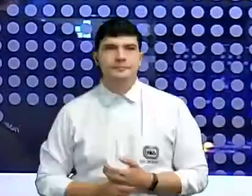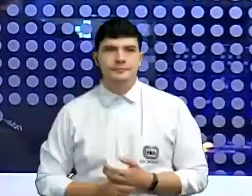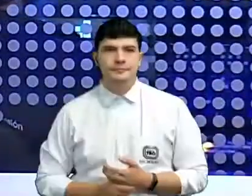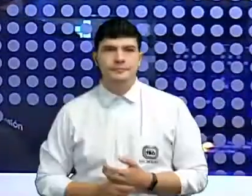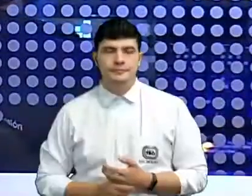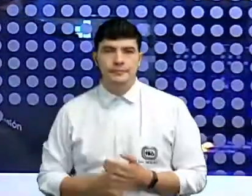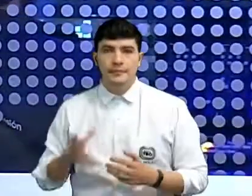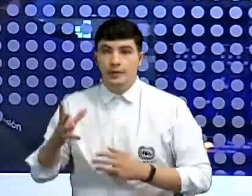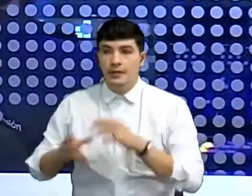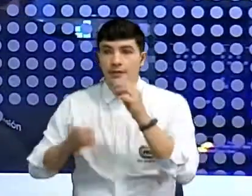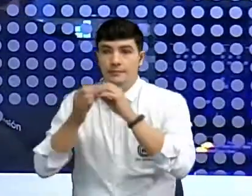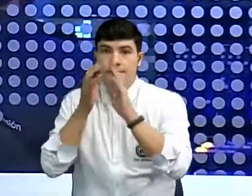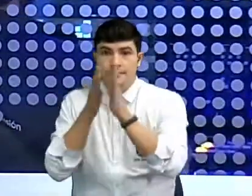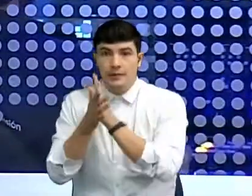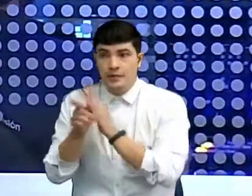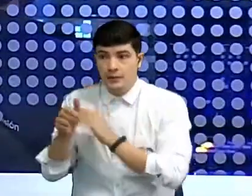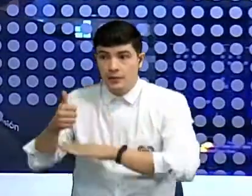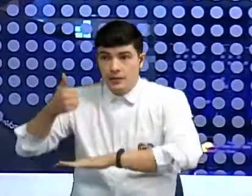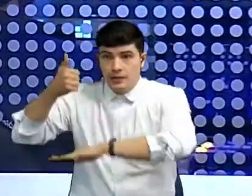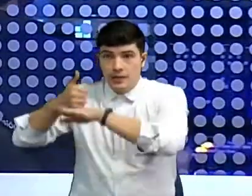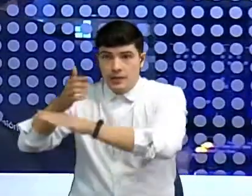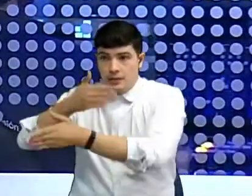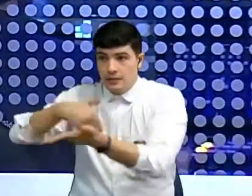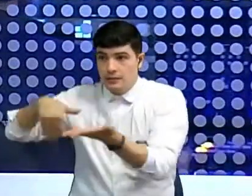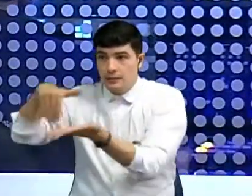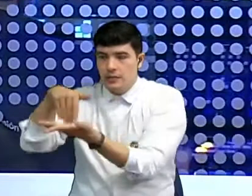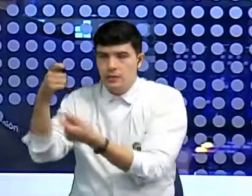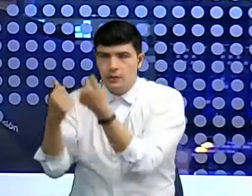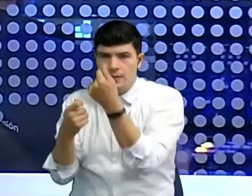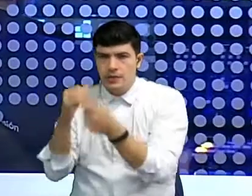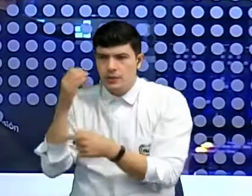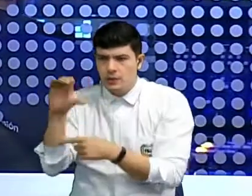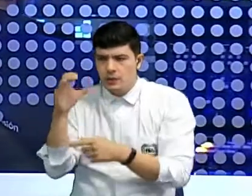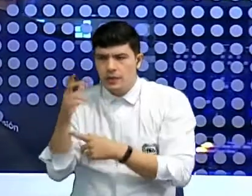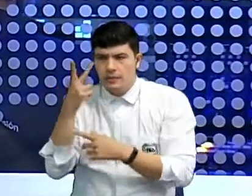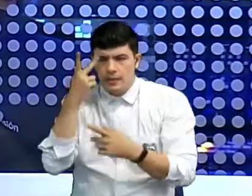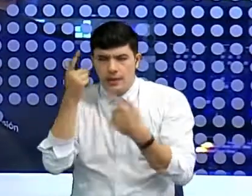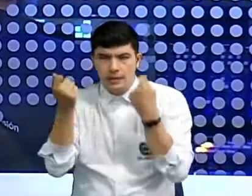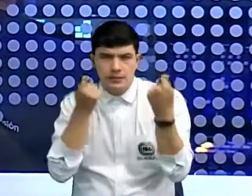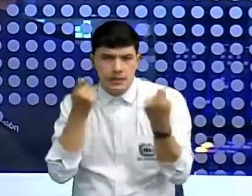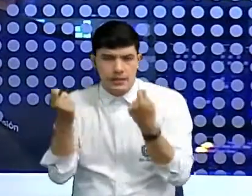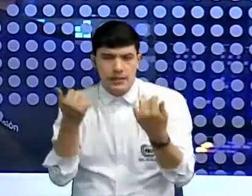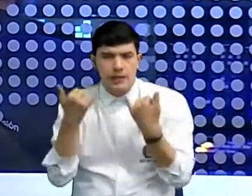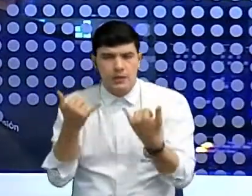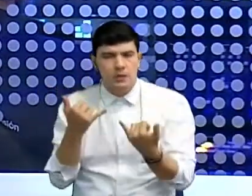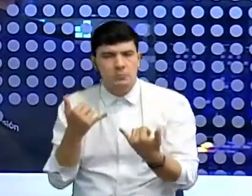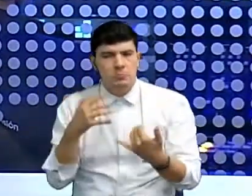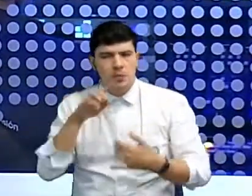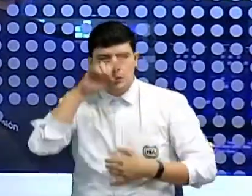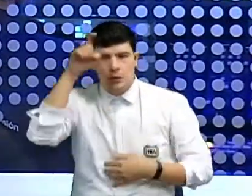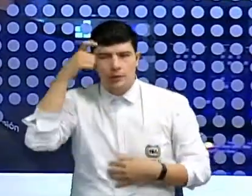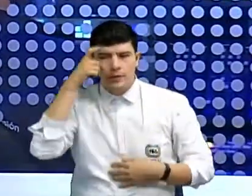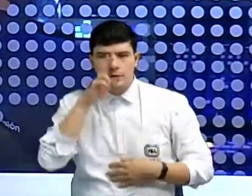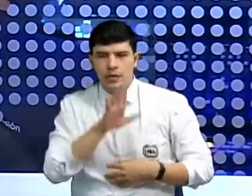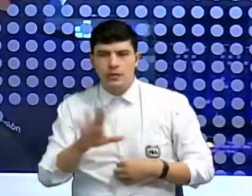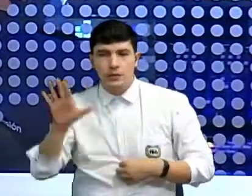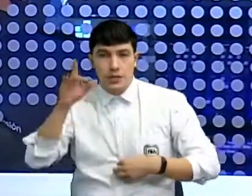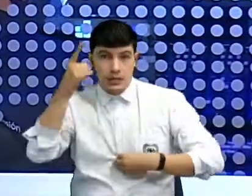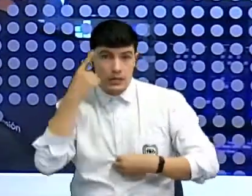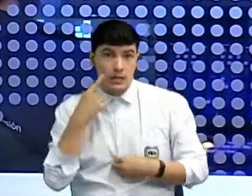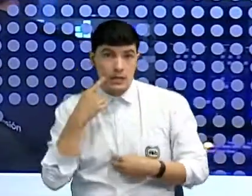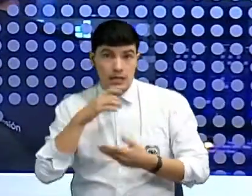Avanzamos en más temas. Las directivas de centros comerciales en Cúcuta ven en las estrategias implementadas por el gobierno nacional como el Día Sin